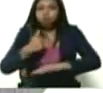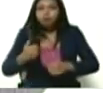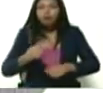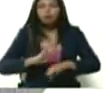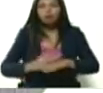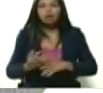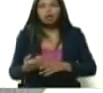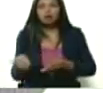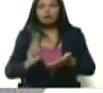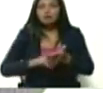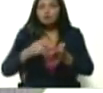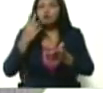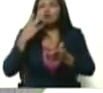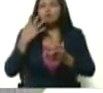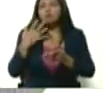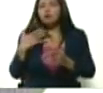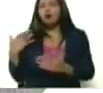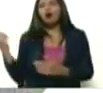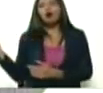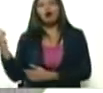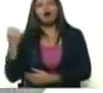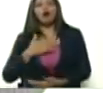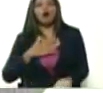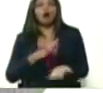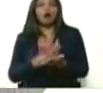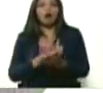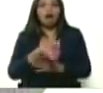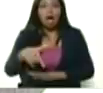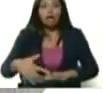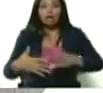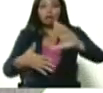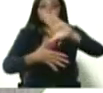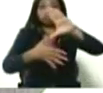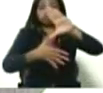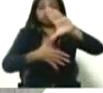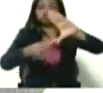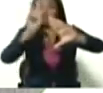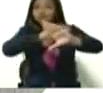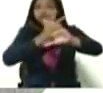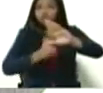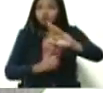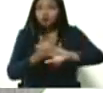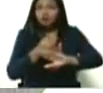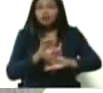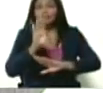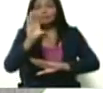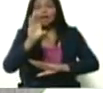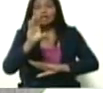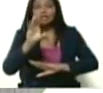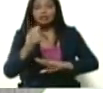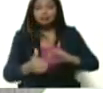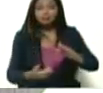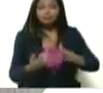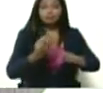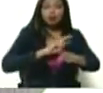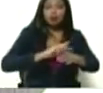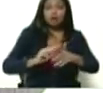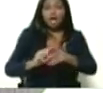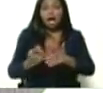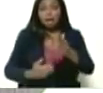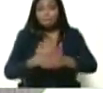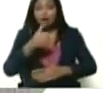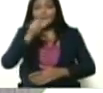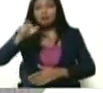repito, no podemos relajar. En nuestro continente está el principal país epicentro de la pandemia